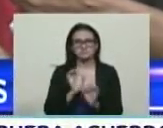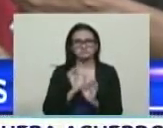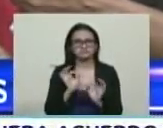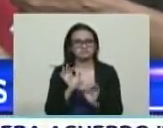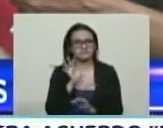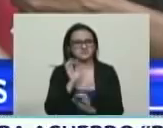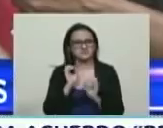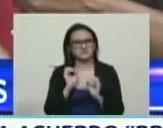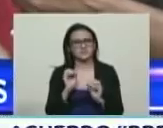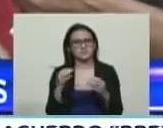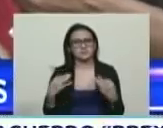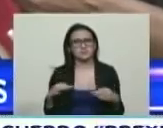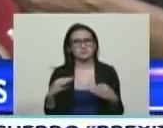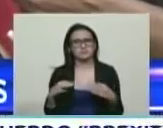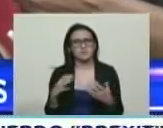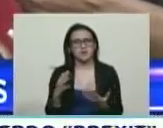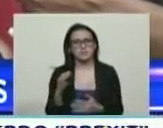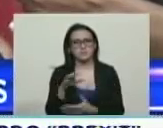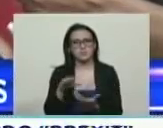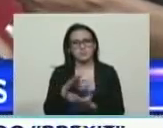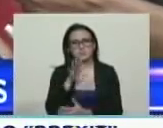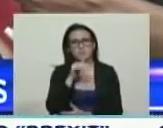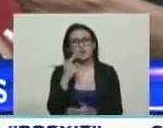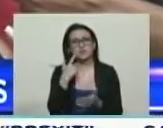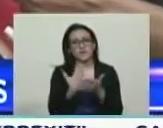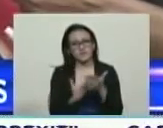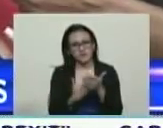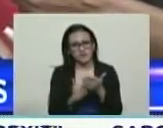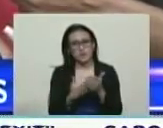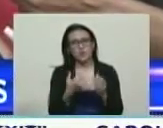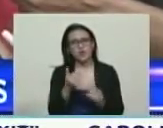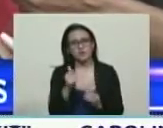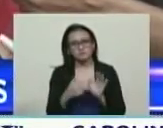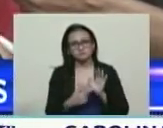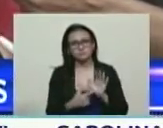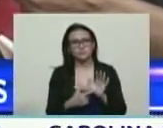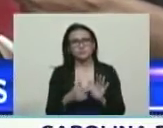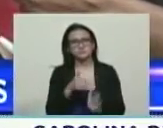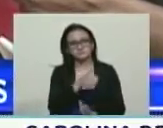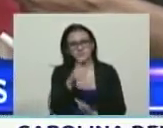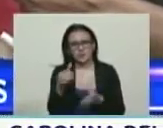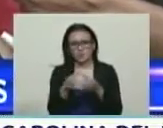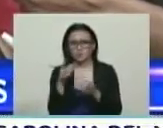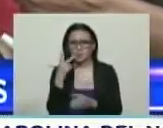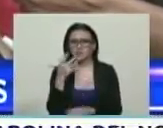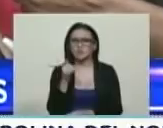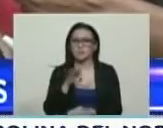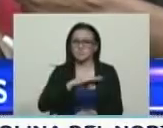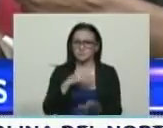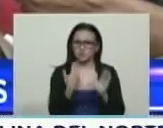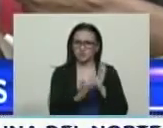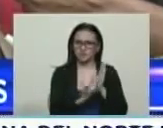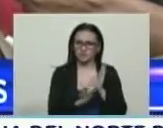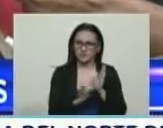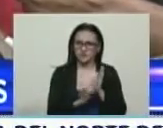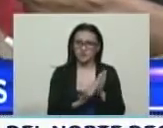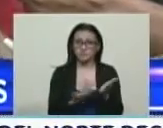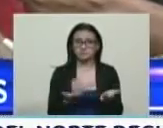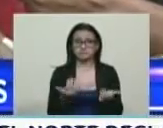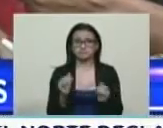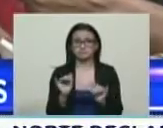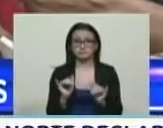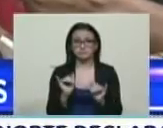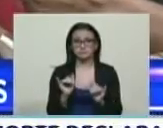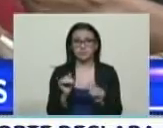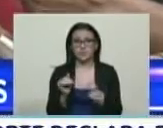de problemas. Nosotros presentamos nuestros testigos, los partidos aliados han presentado sus testigos, donde la oposición ha querido,